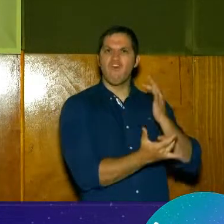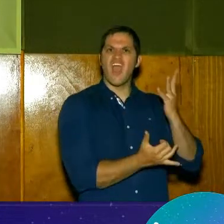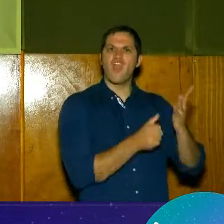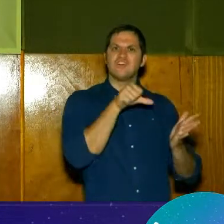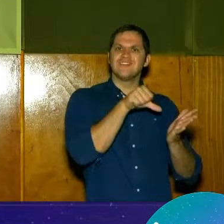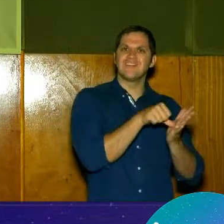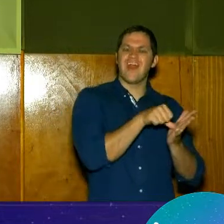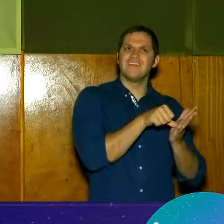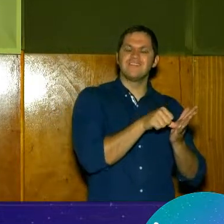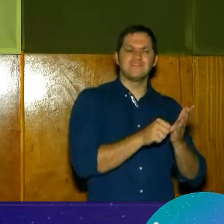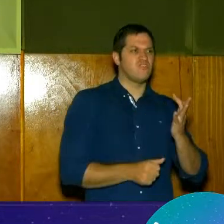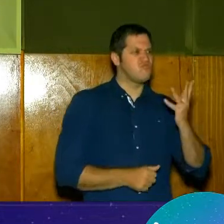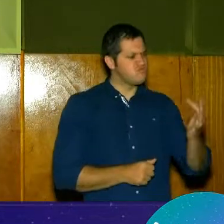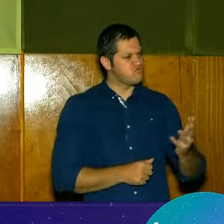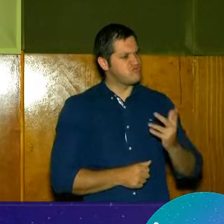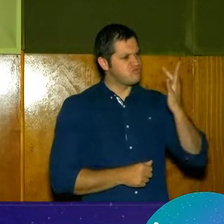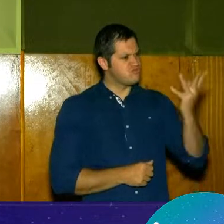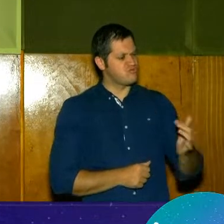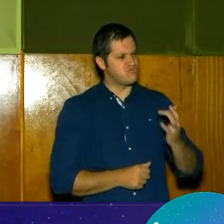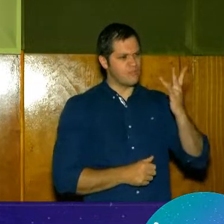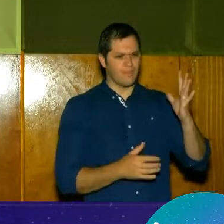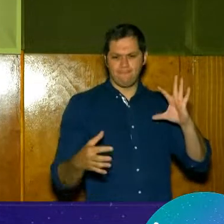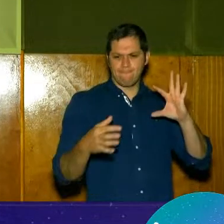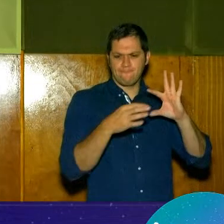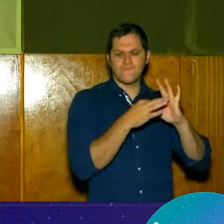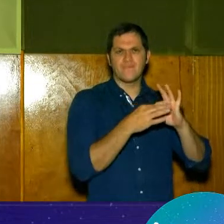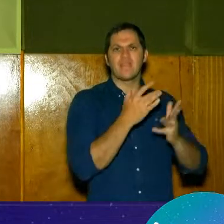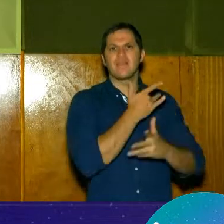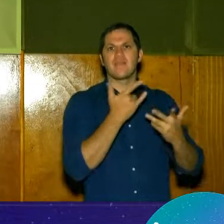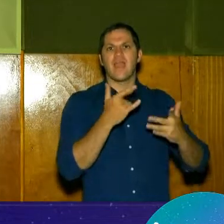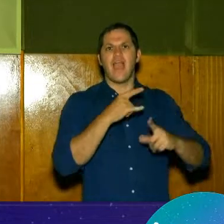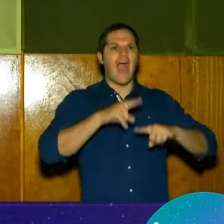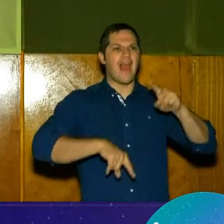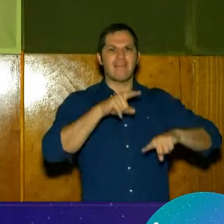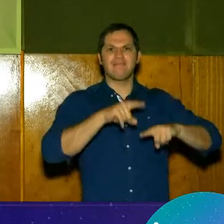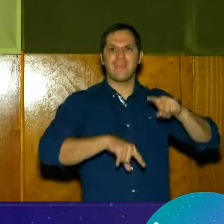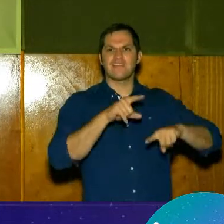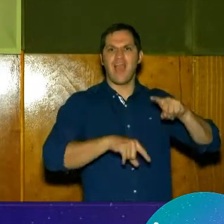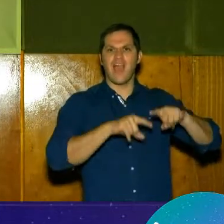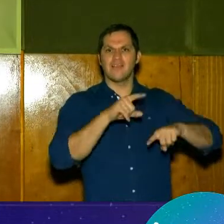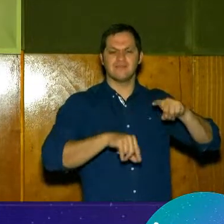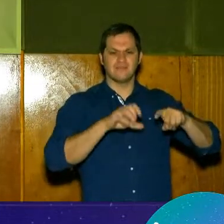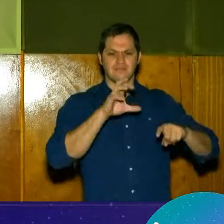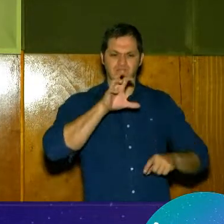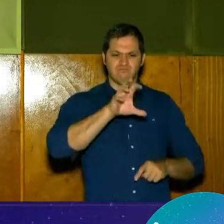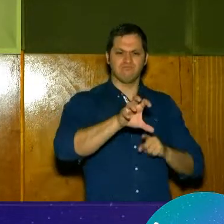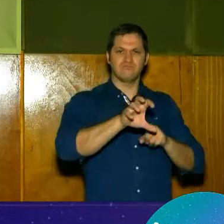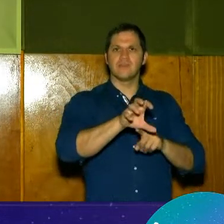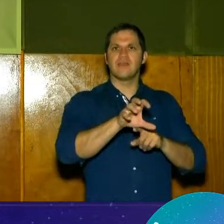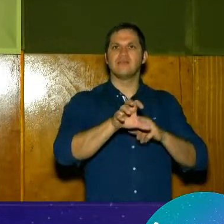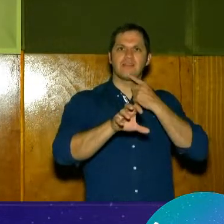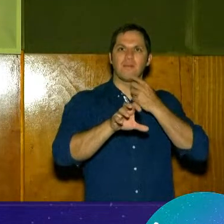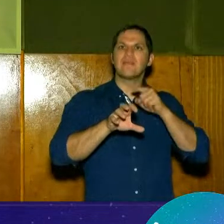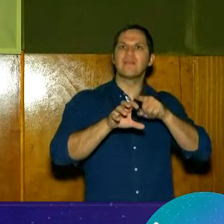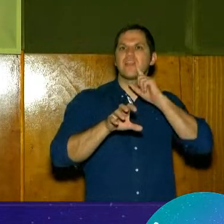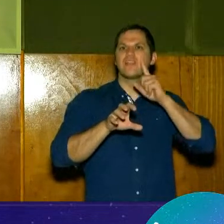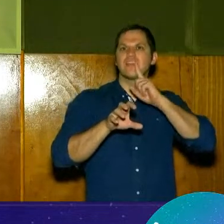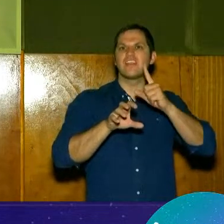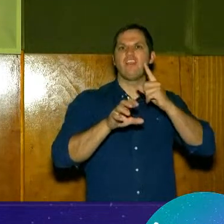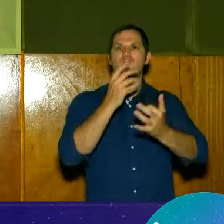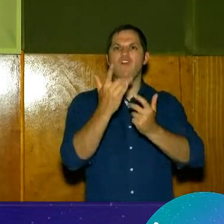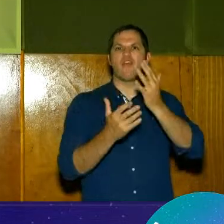y tomó un poquito el sistema de piano el del fuego central y ella creía que eso se cruzaba